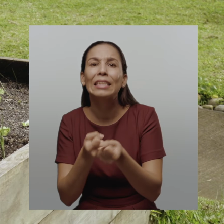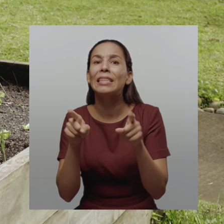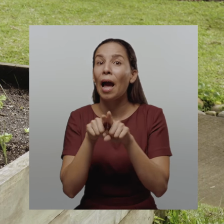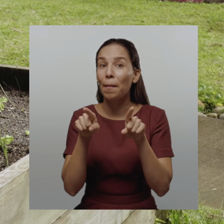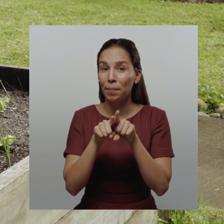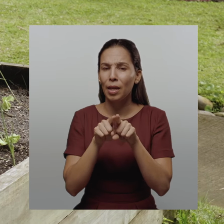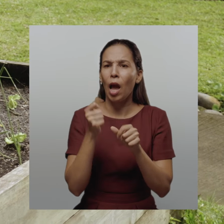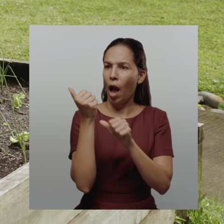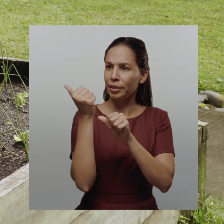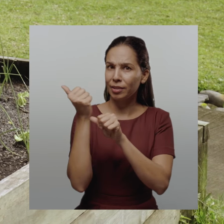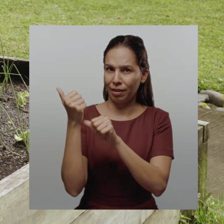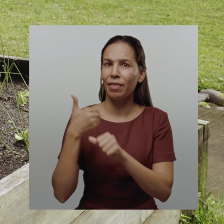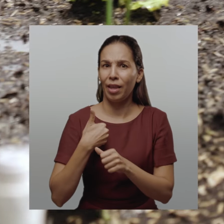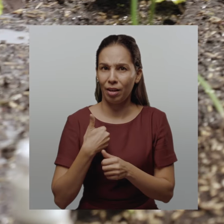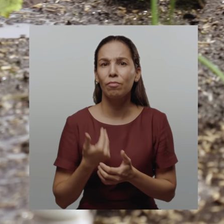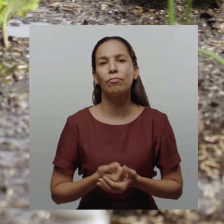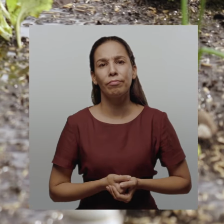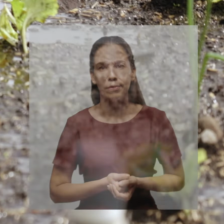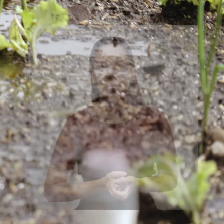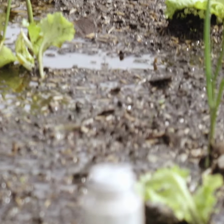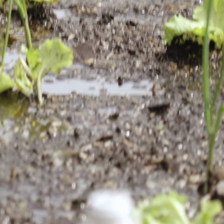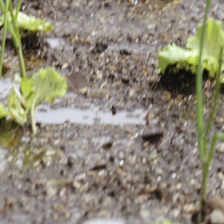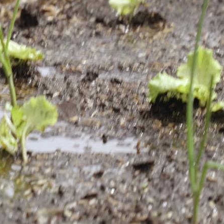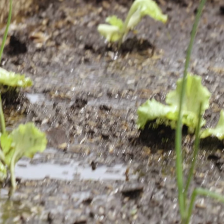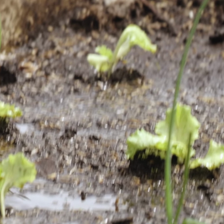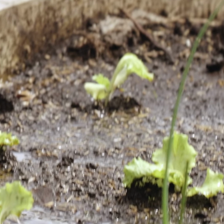También contábamos con asistente.